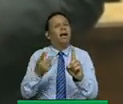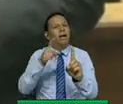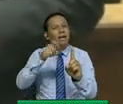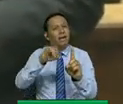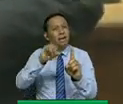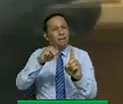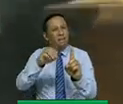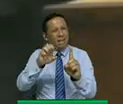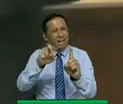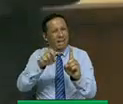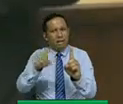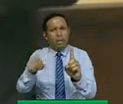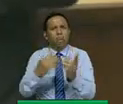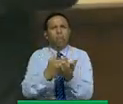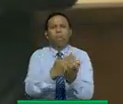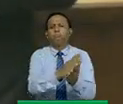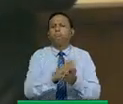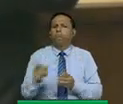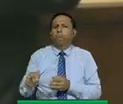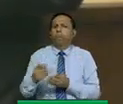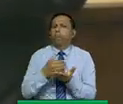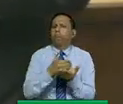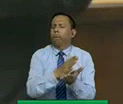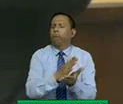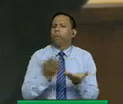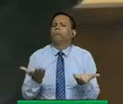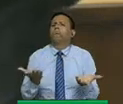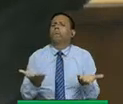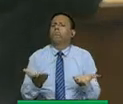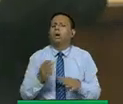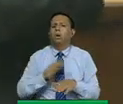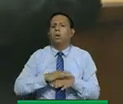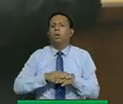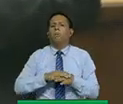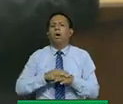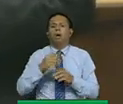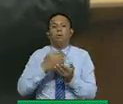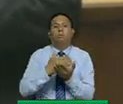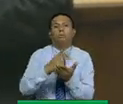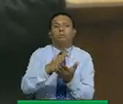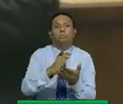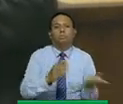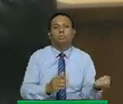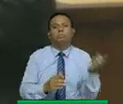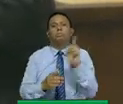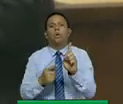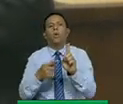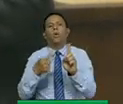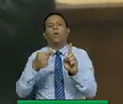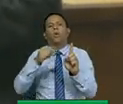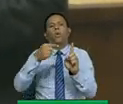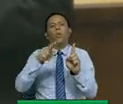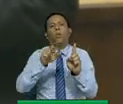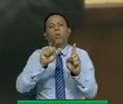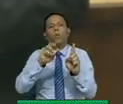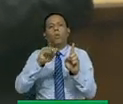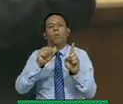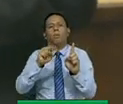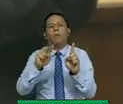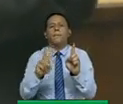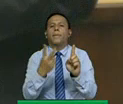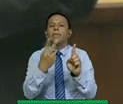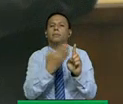Jiménez, que la tuvieron que destituir para que la señorita Yesenia Huamaní sea la